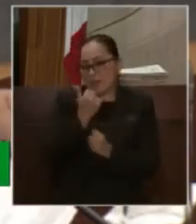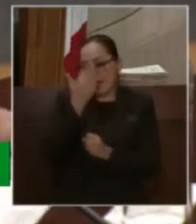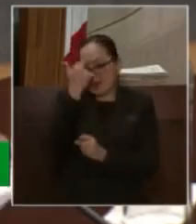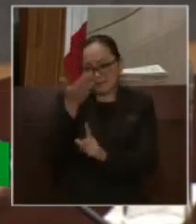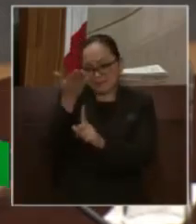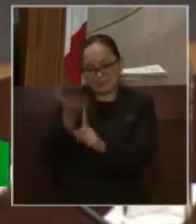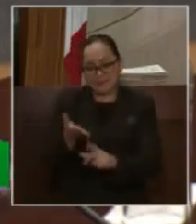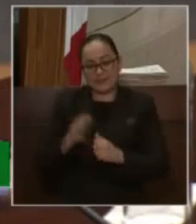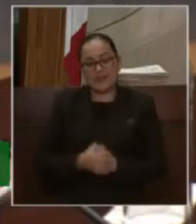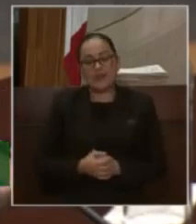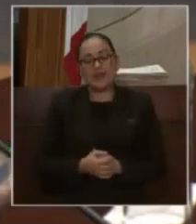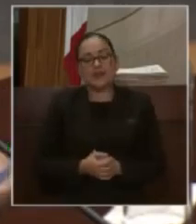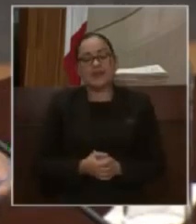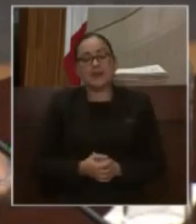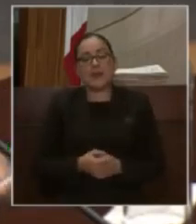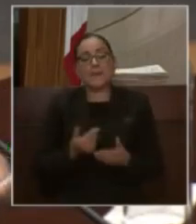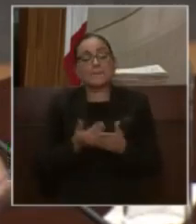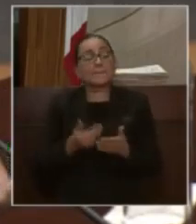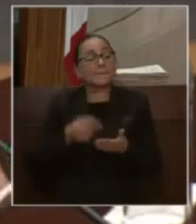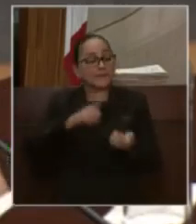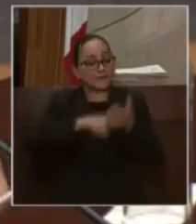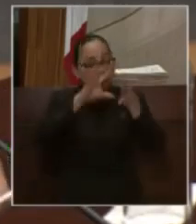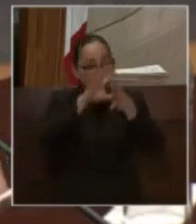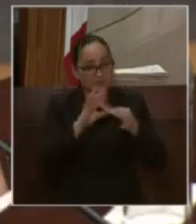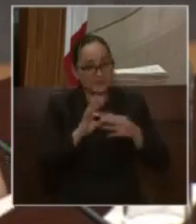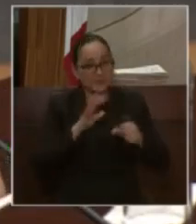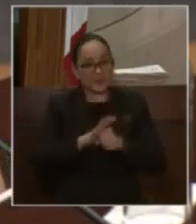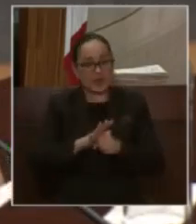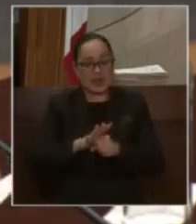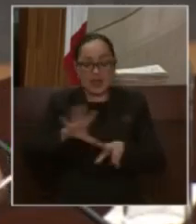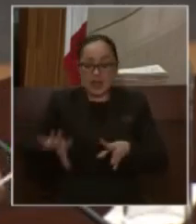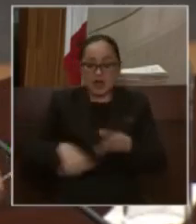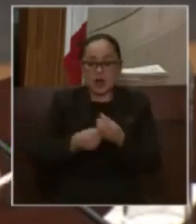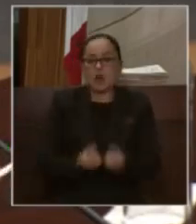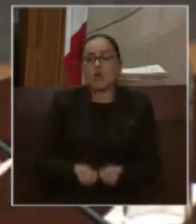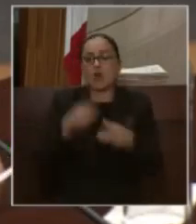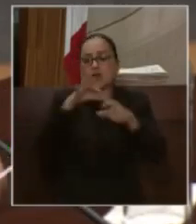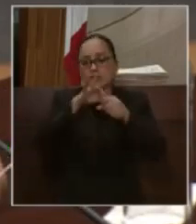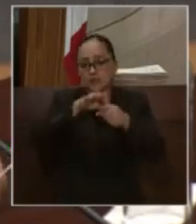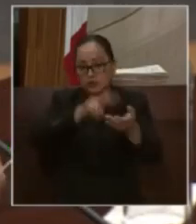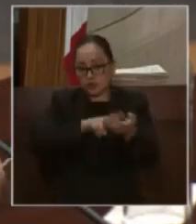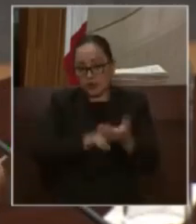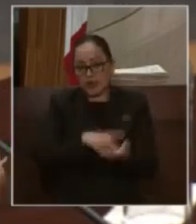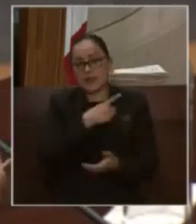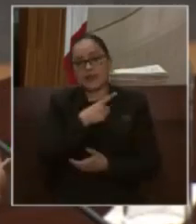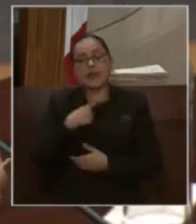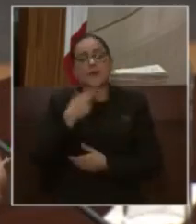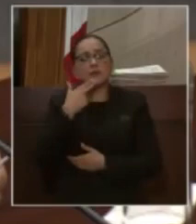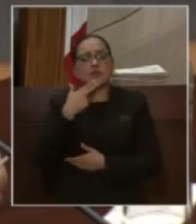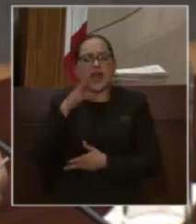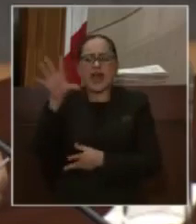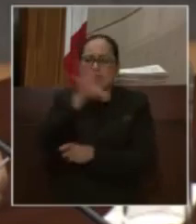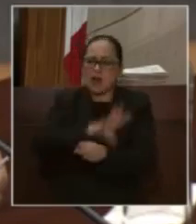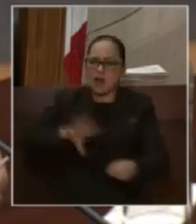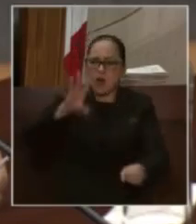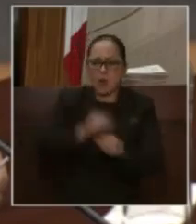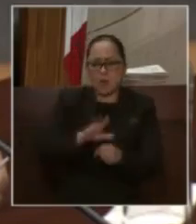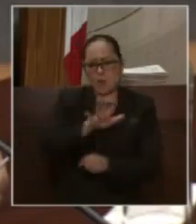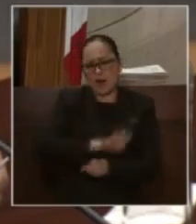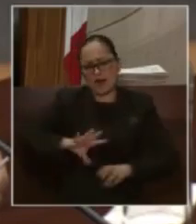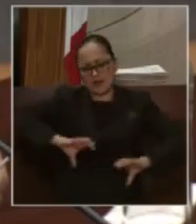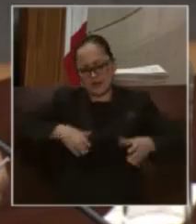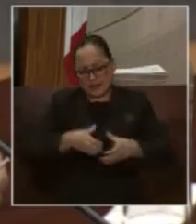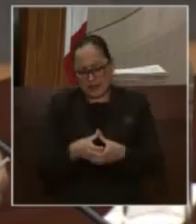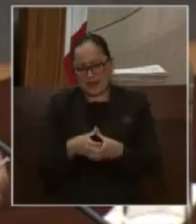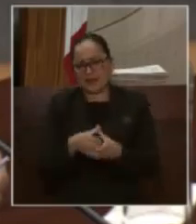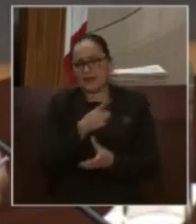del recurrente. Se explica que para determinar la votación estatal válida emitida, se debe utilizar toda la votación que contribuya a la integración